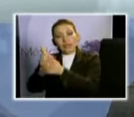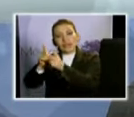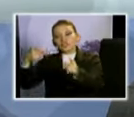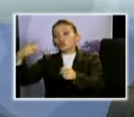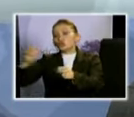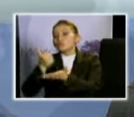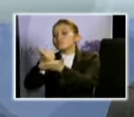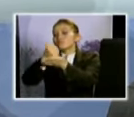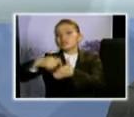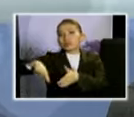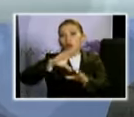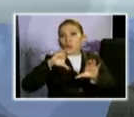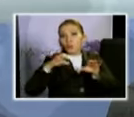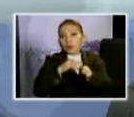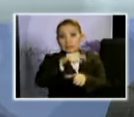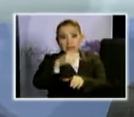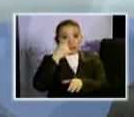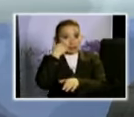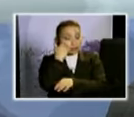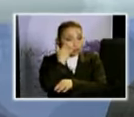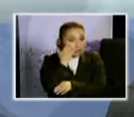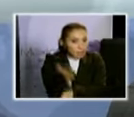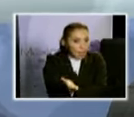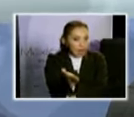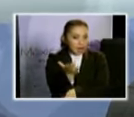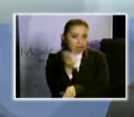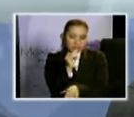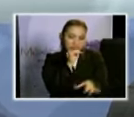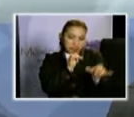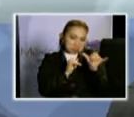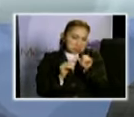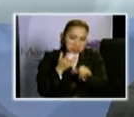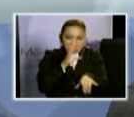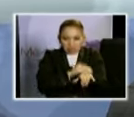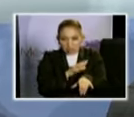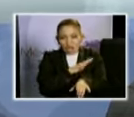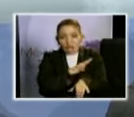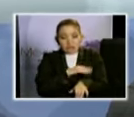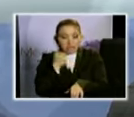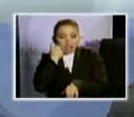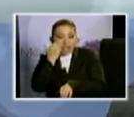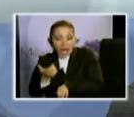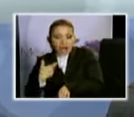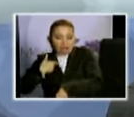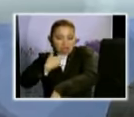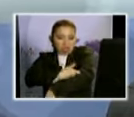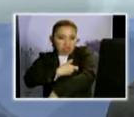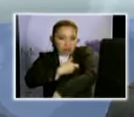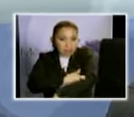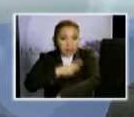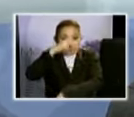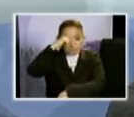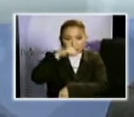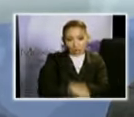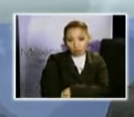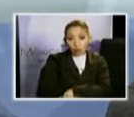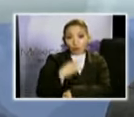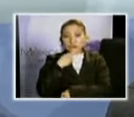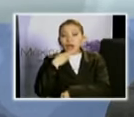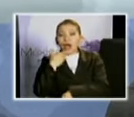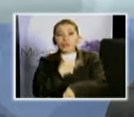de su comunidad. Si quiere tomar, que es lícito que tome, si quiere meter drogas, en México